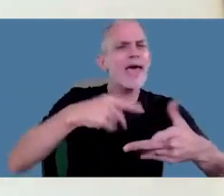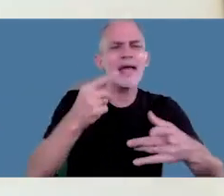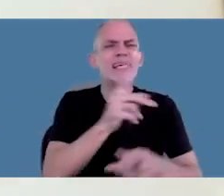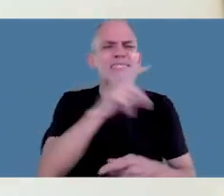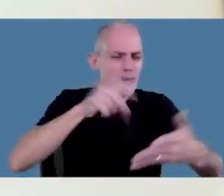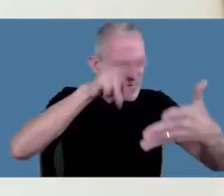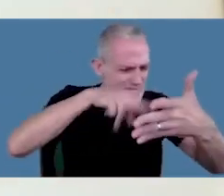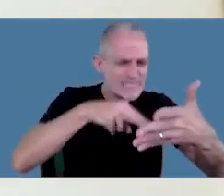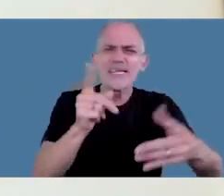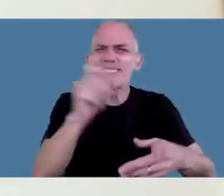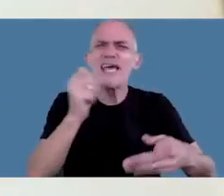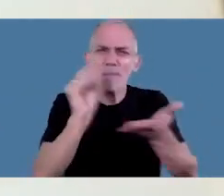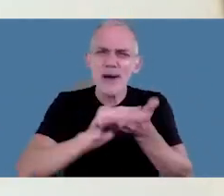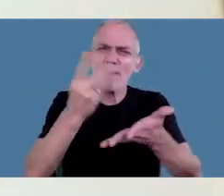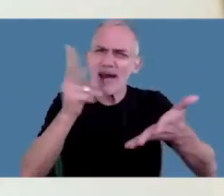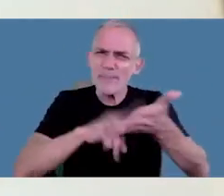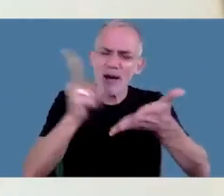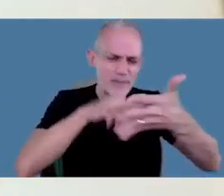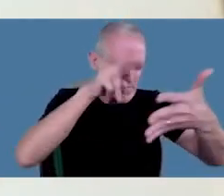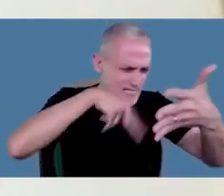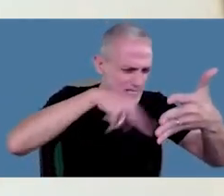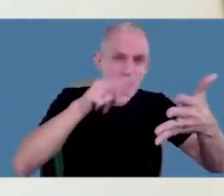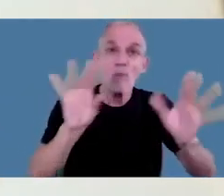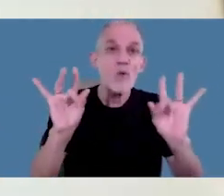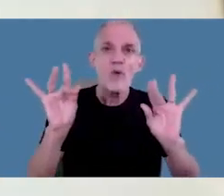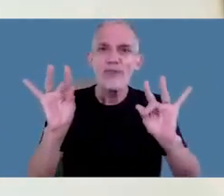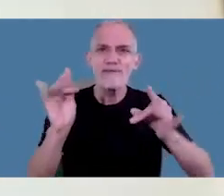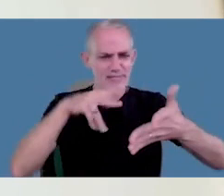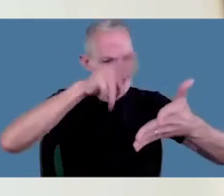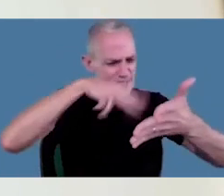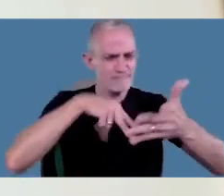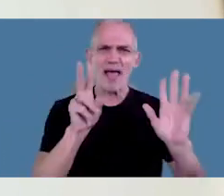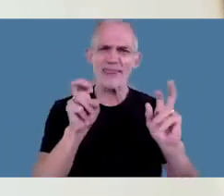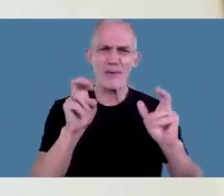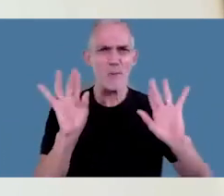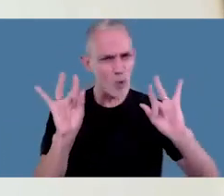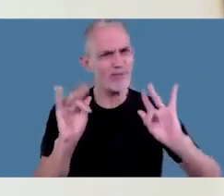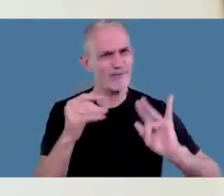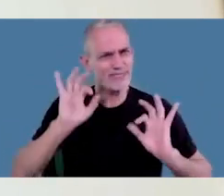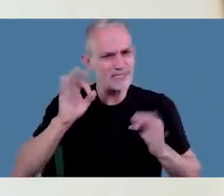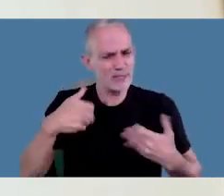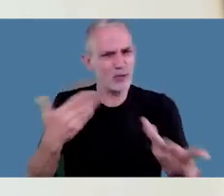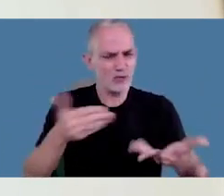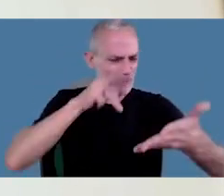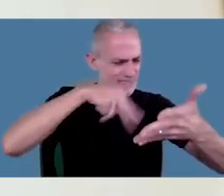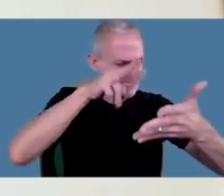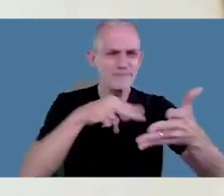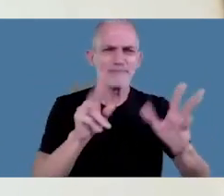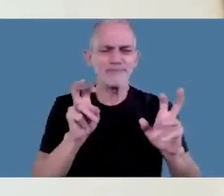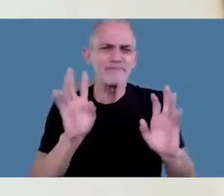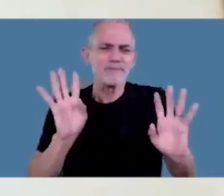este tema, porque es muy complejo y hay muchas cuestiones que son